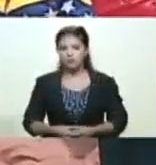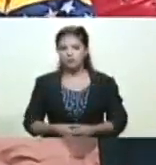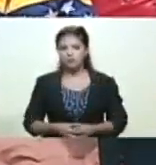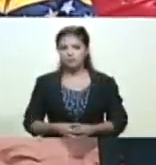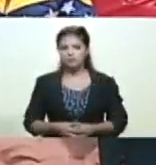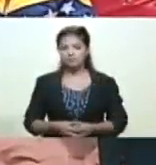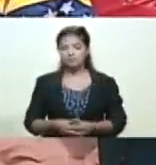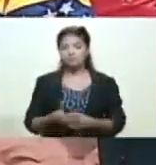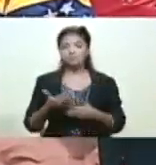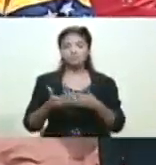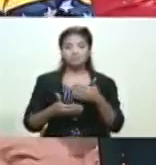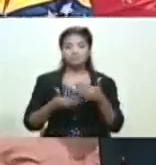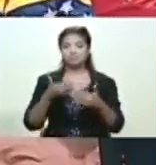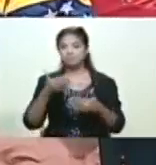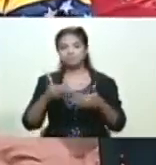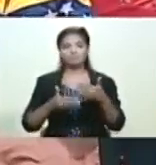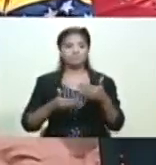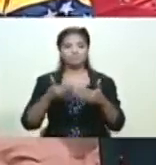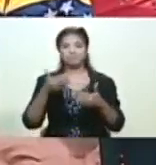ha ido quedando